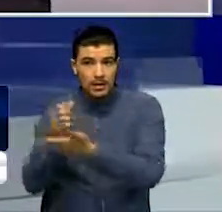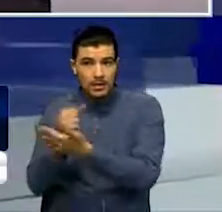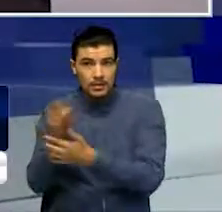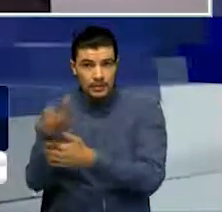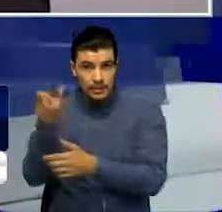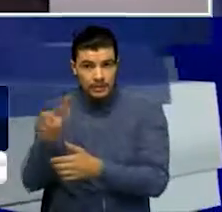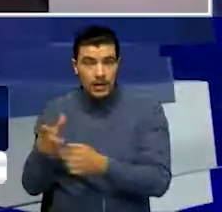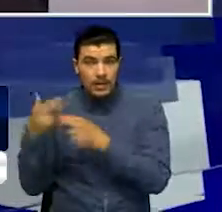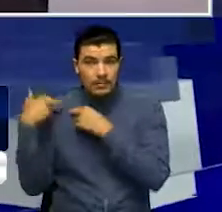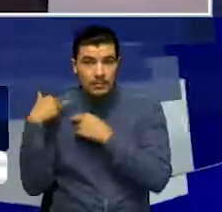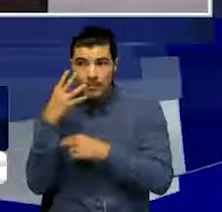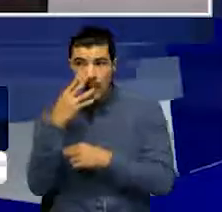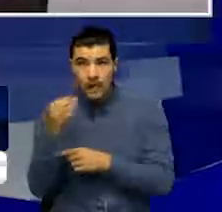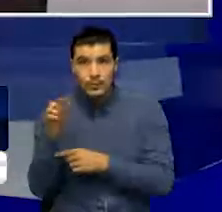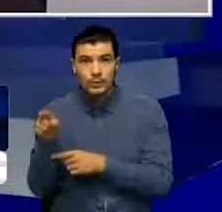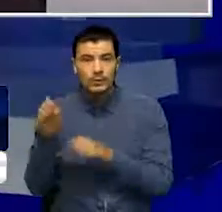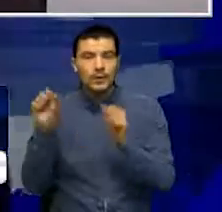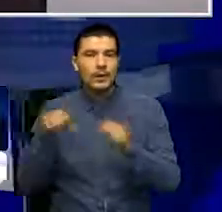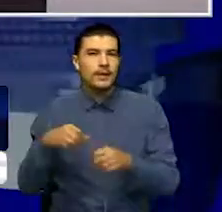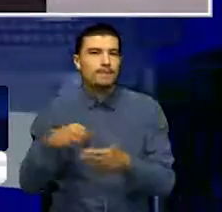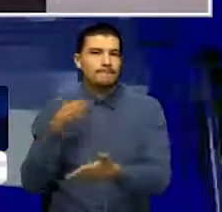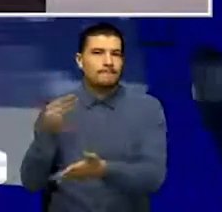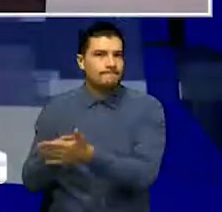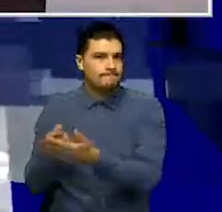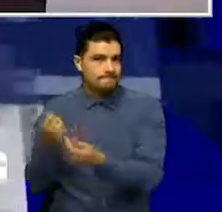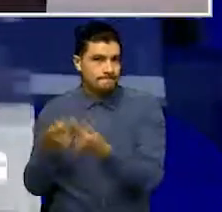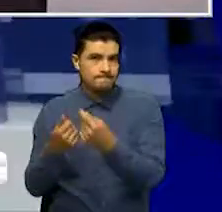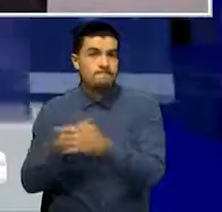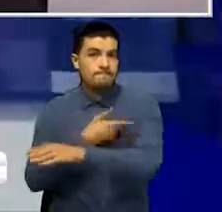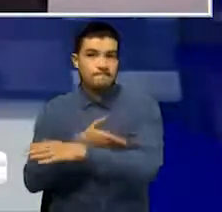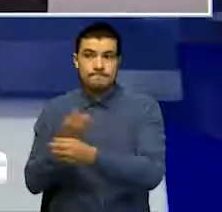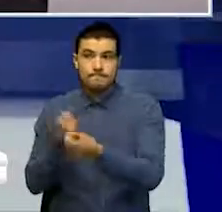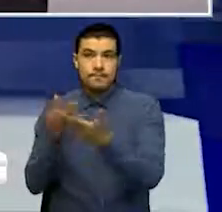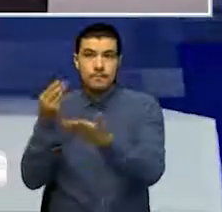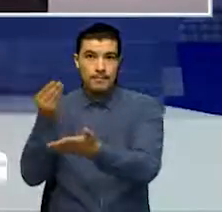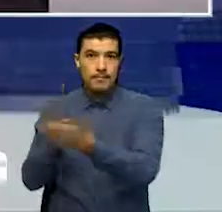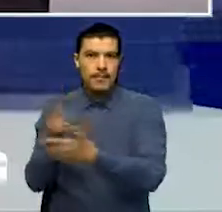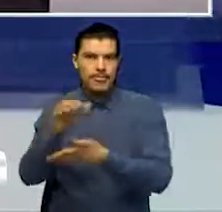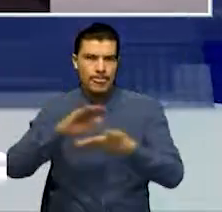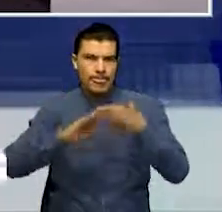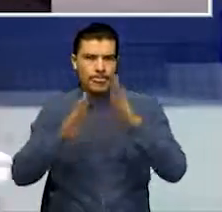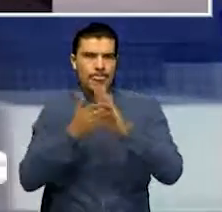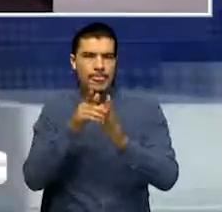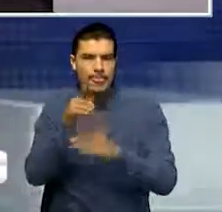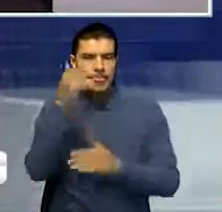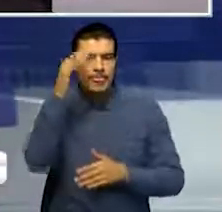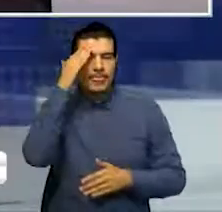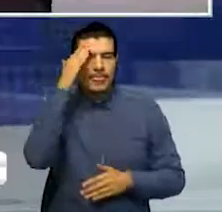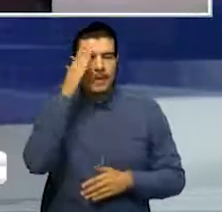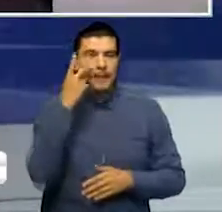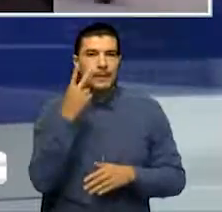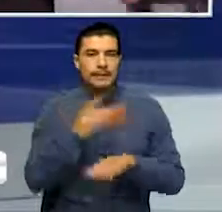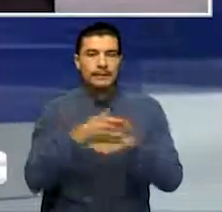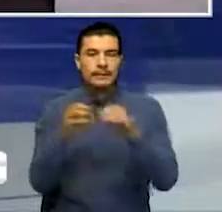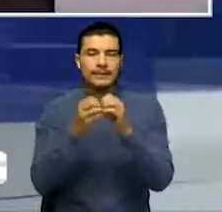y los responsables de este lamentable hecho les toca con la cámara de jesús zúñiga raúl rolando castro para oriente noticias muy buenas